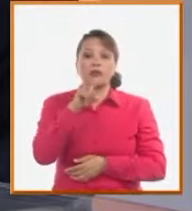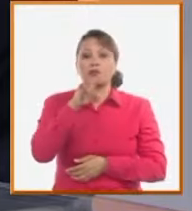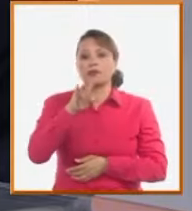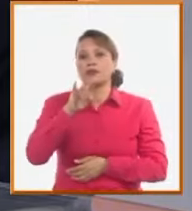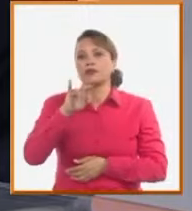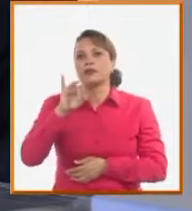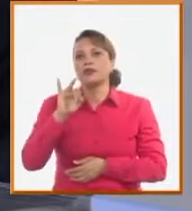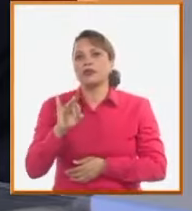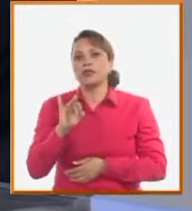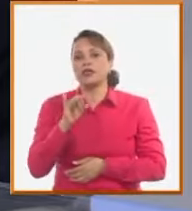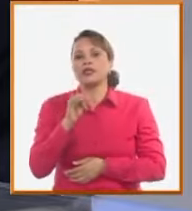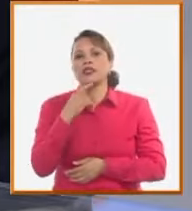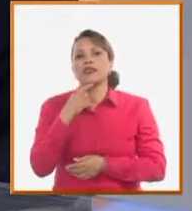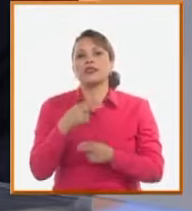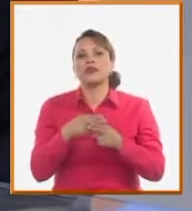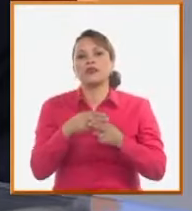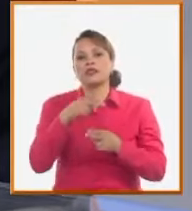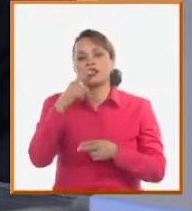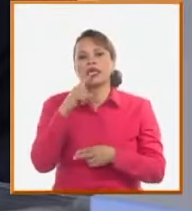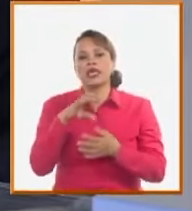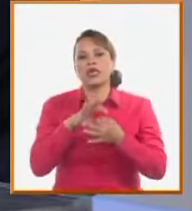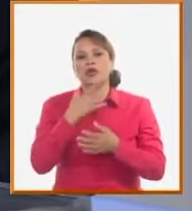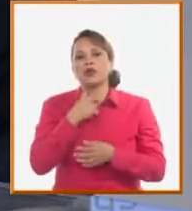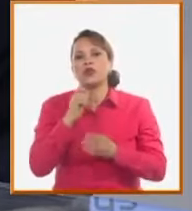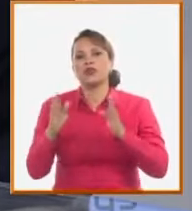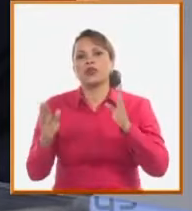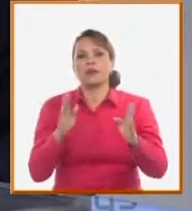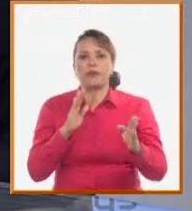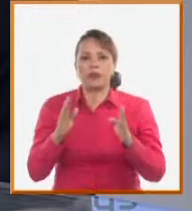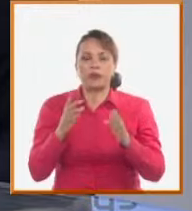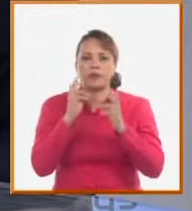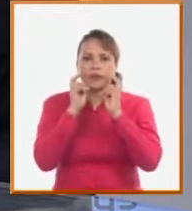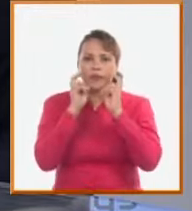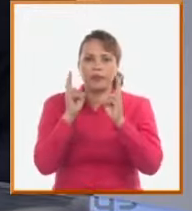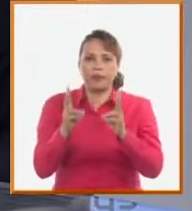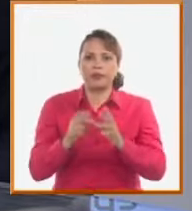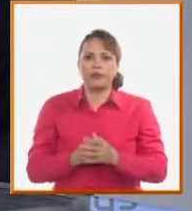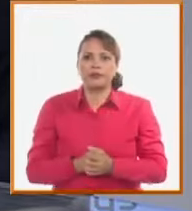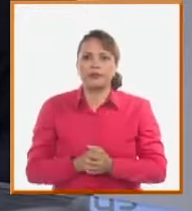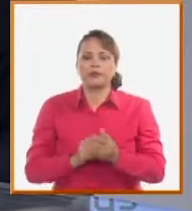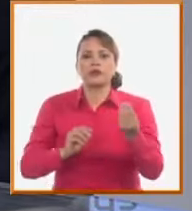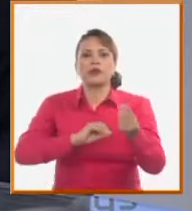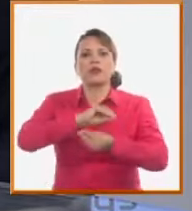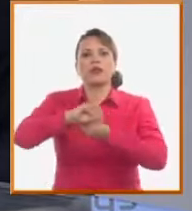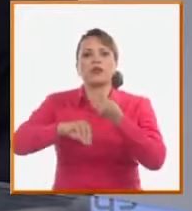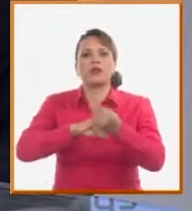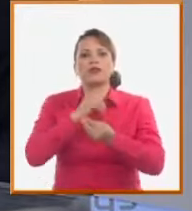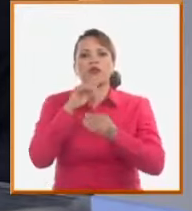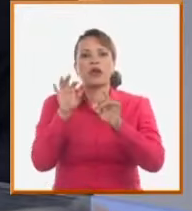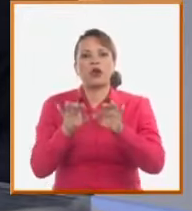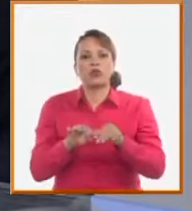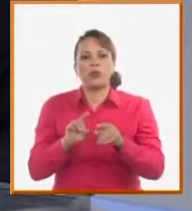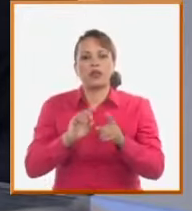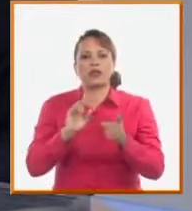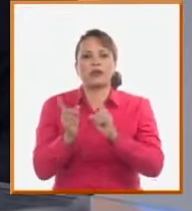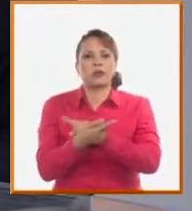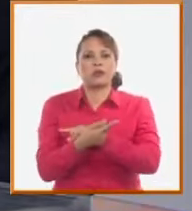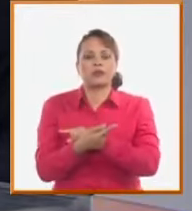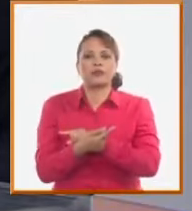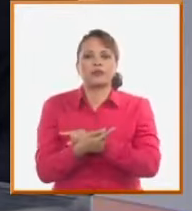llama seguro temporario de vida. Como decía, es un seguro anual, es temporal, tiene una renovación automática. Y este